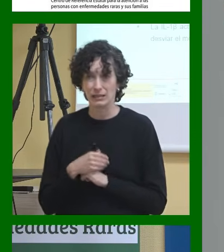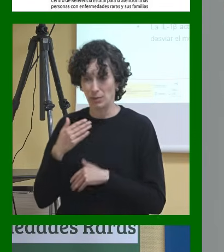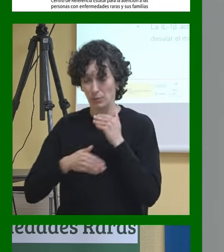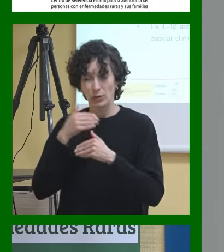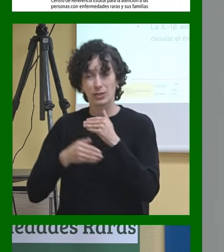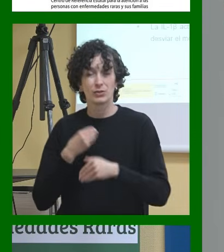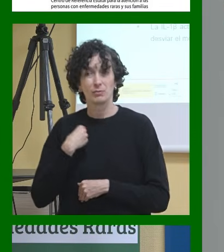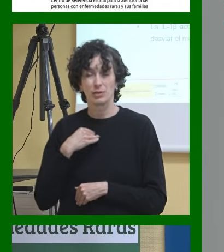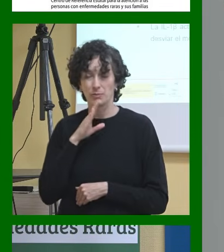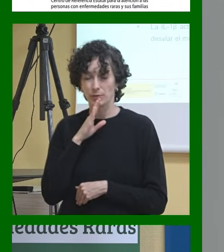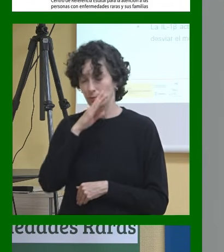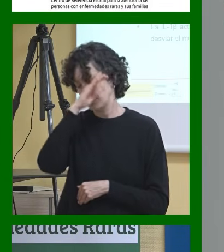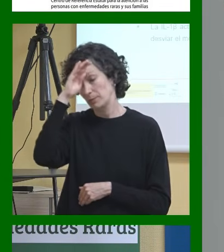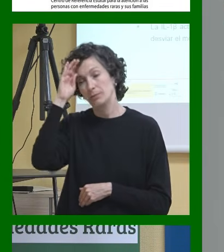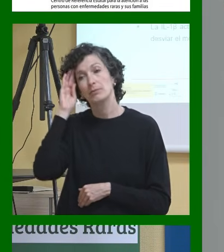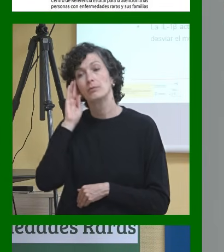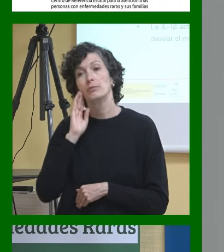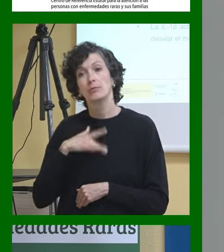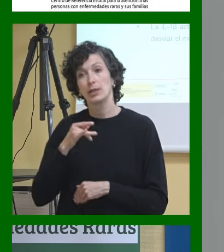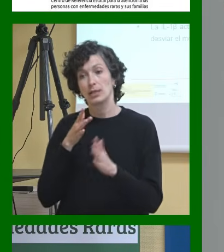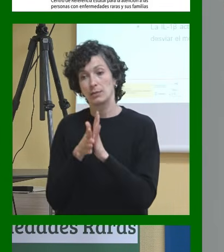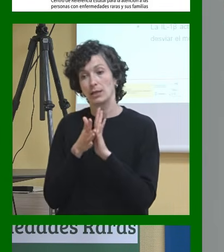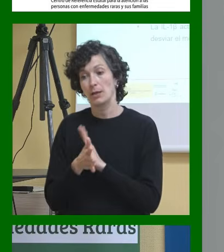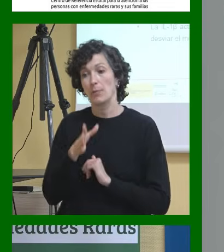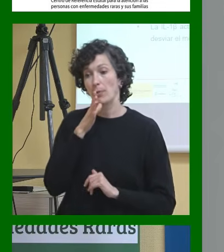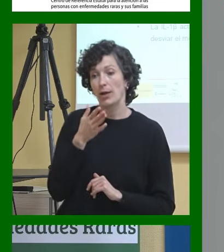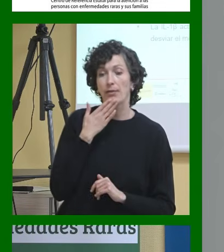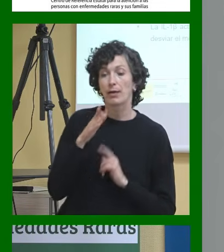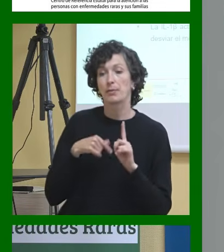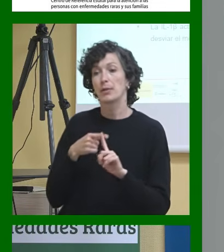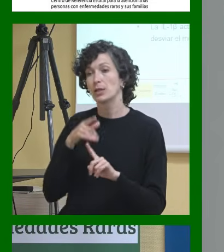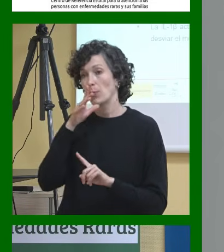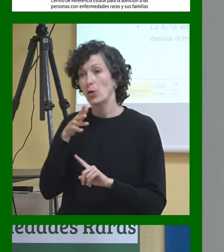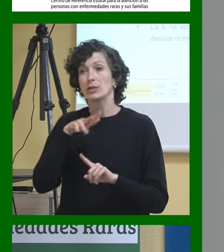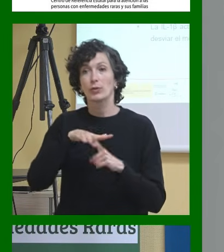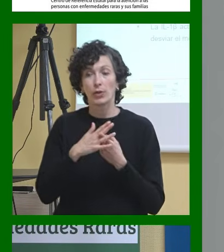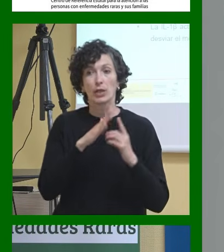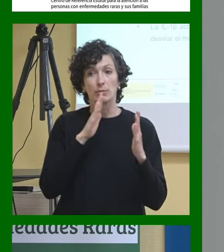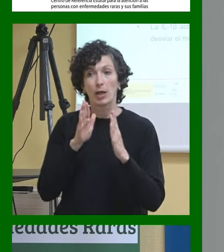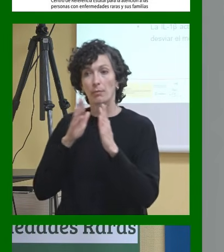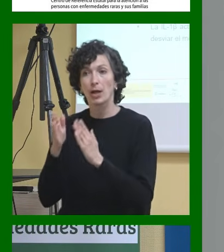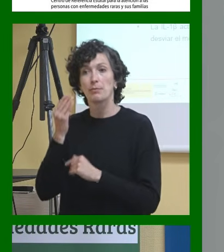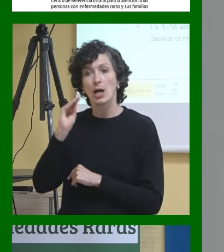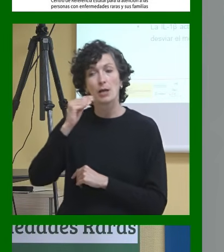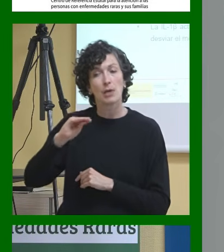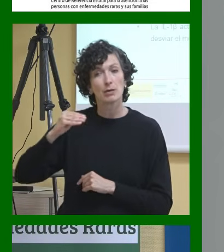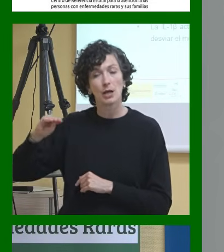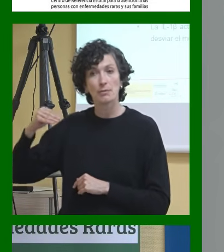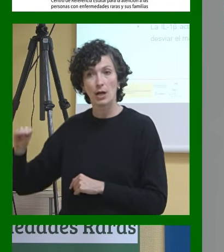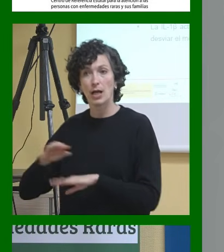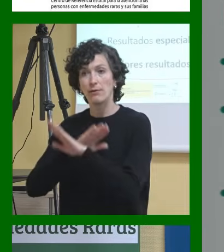podría explicarnos que debido a la edad y debido a los episodios acumulativos, cada vez hay más